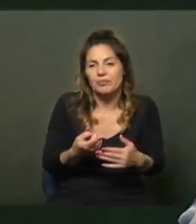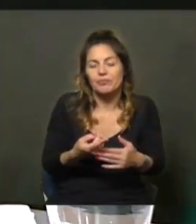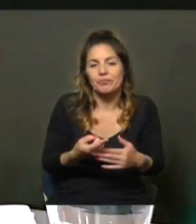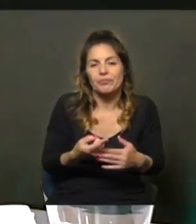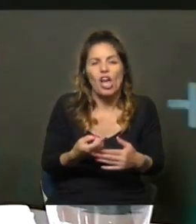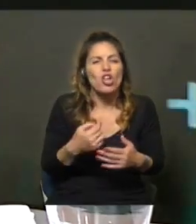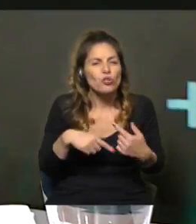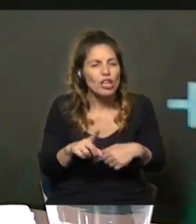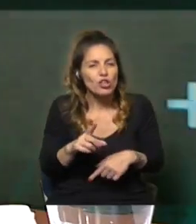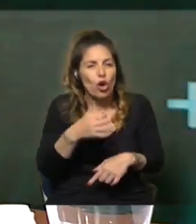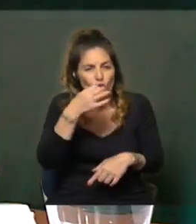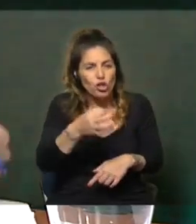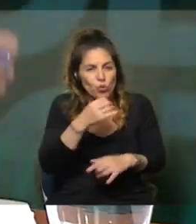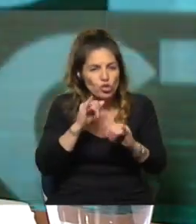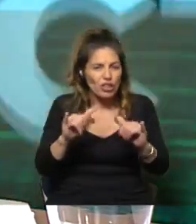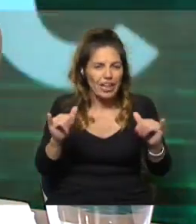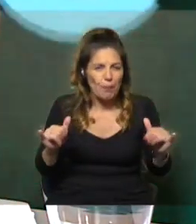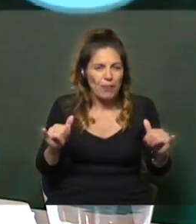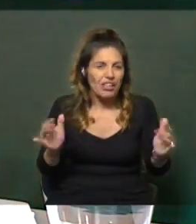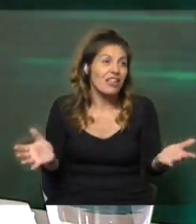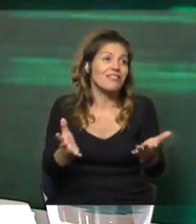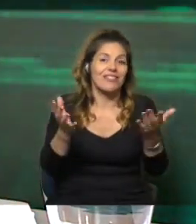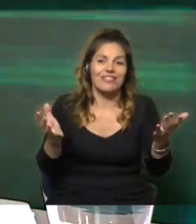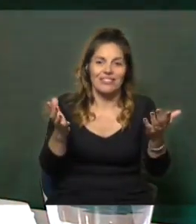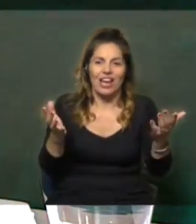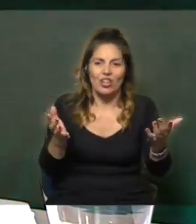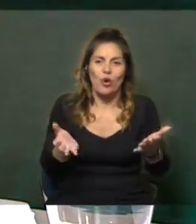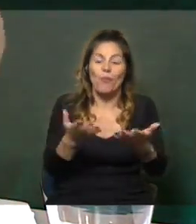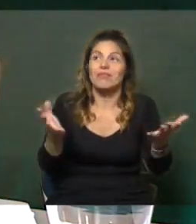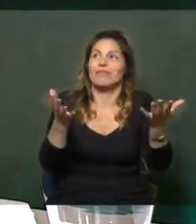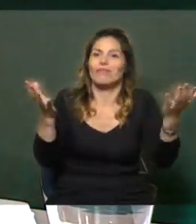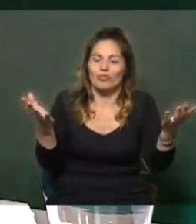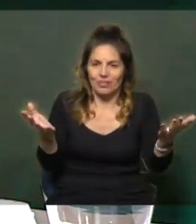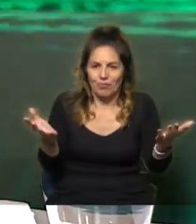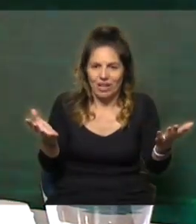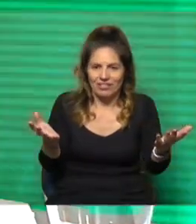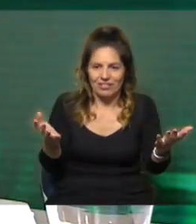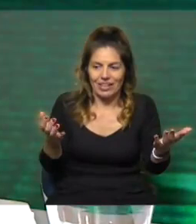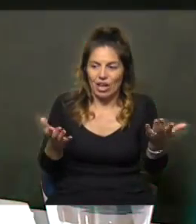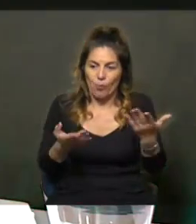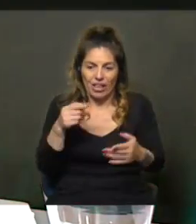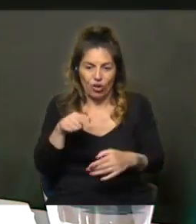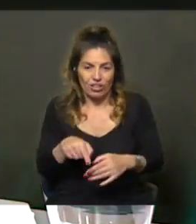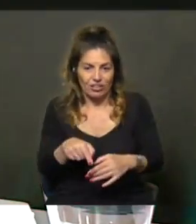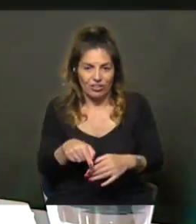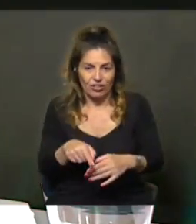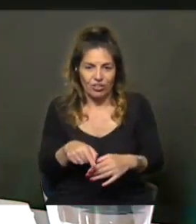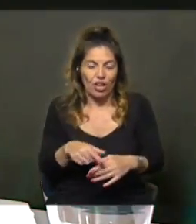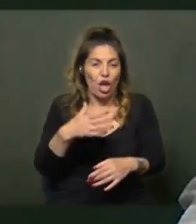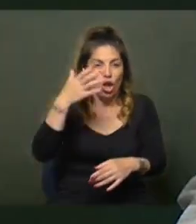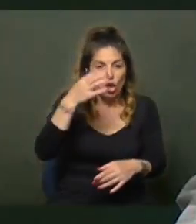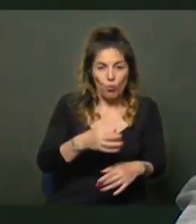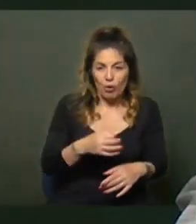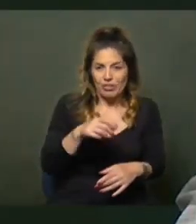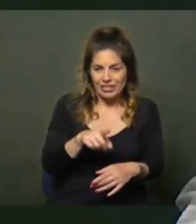considerando lo que fueron los discursos de campaña no incendiarios por lo menos mucho más este entusiasmante que que esto que hizo ahora no los pueblos en esto me